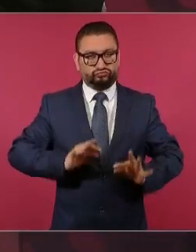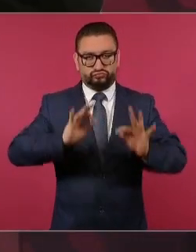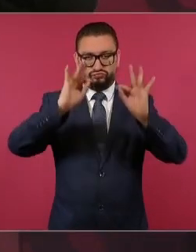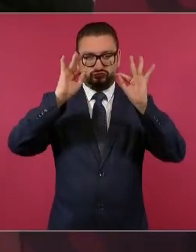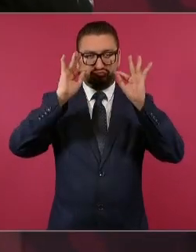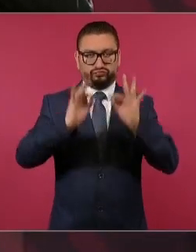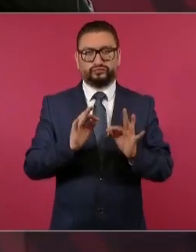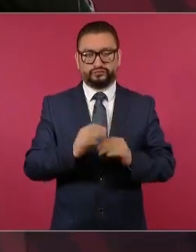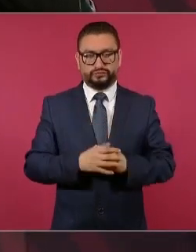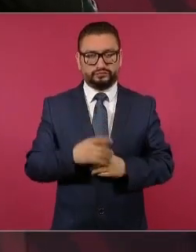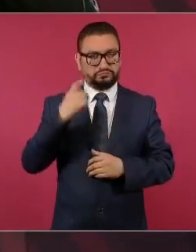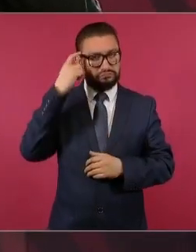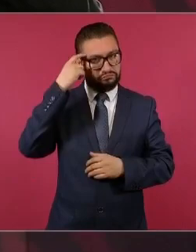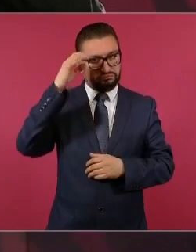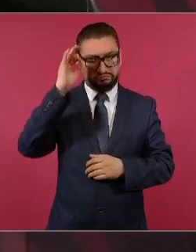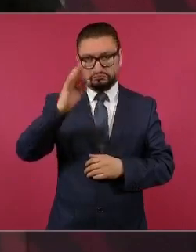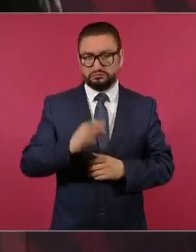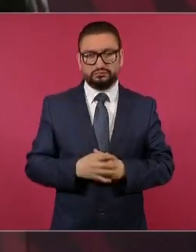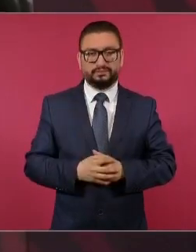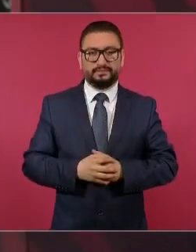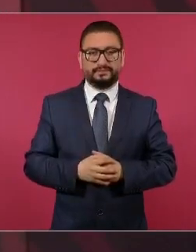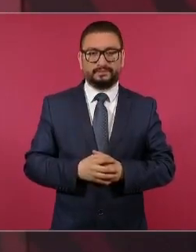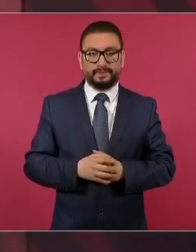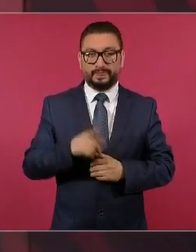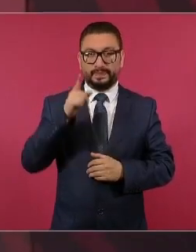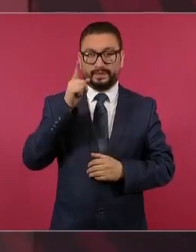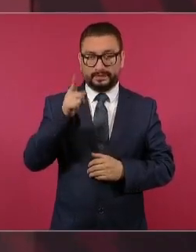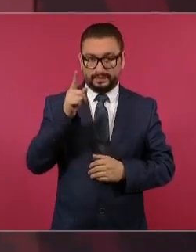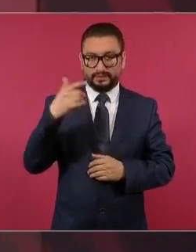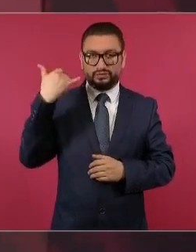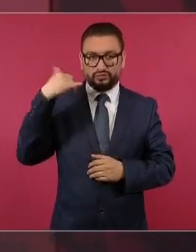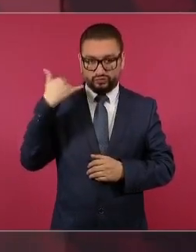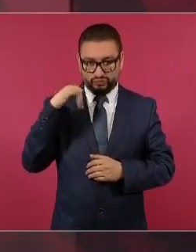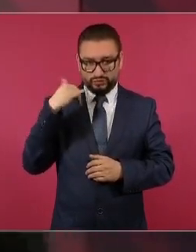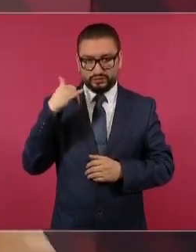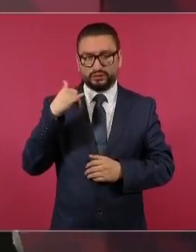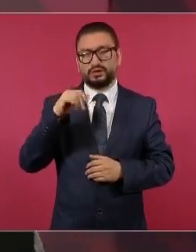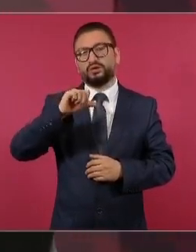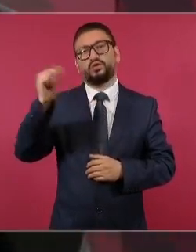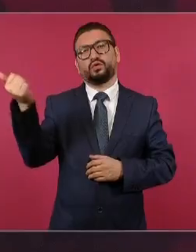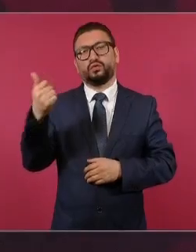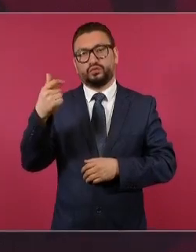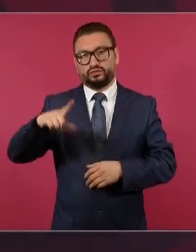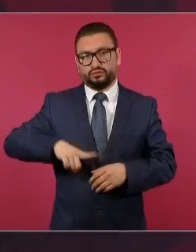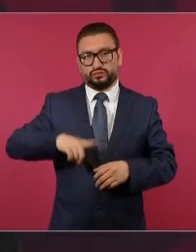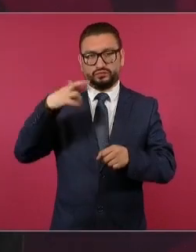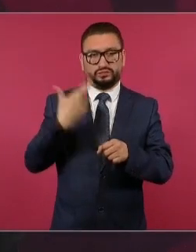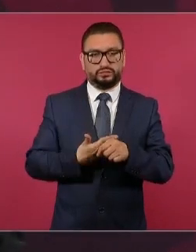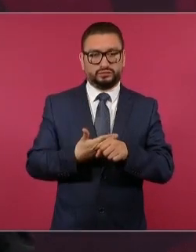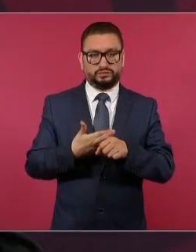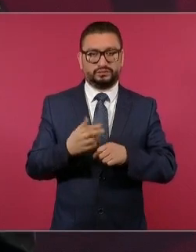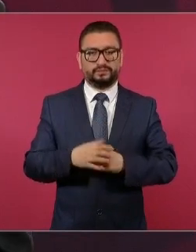más avanzados. Y en Yucatán estaba otro gobernador,